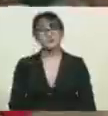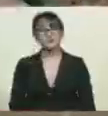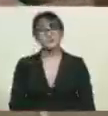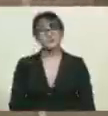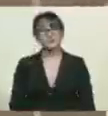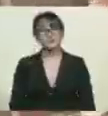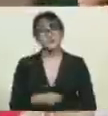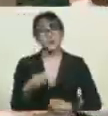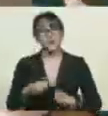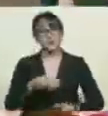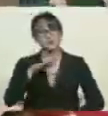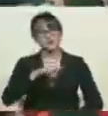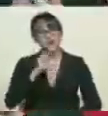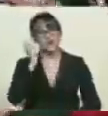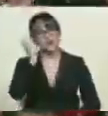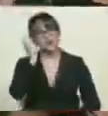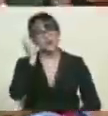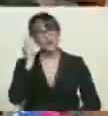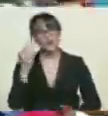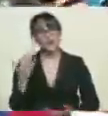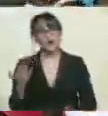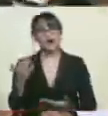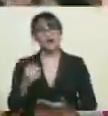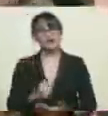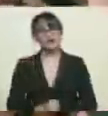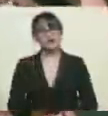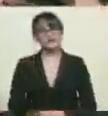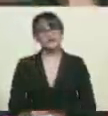¿Cómo están las mujeres patriotas?